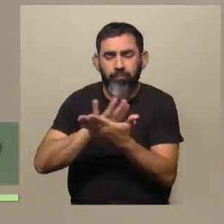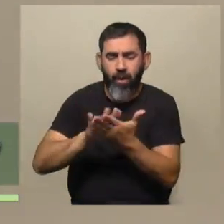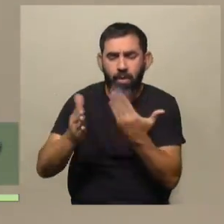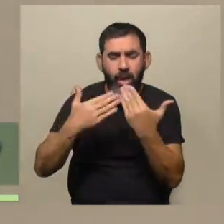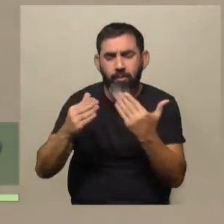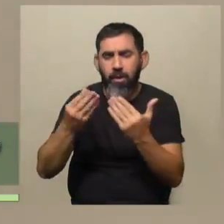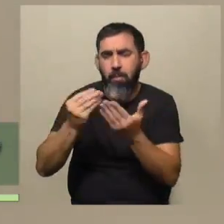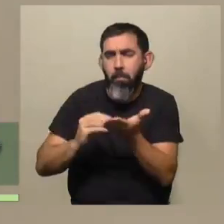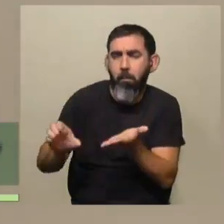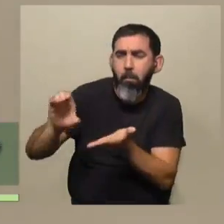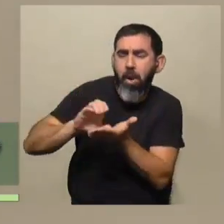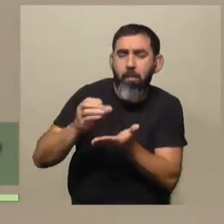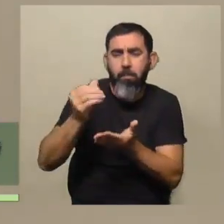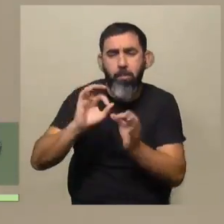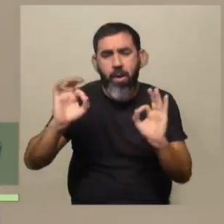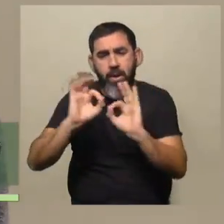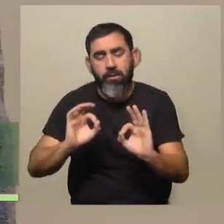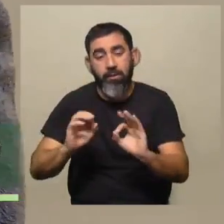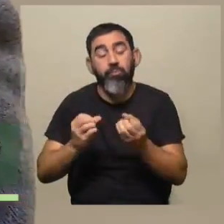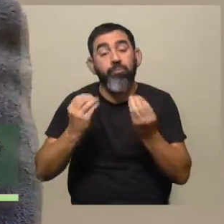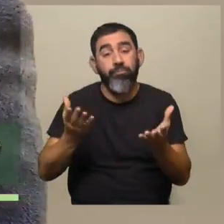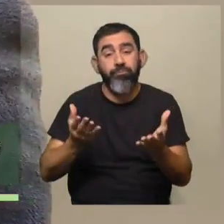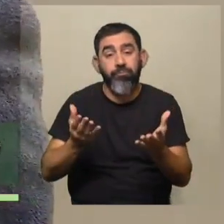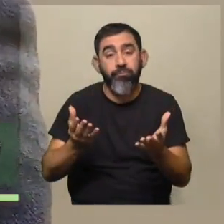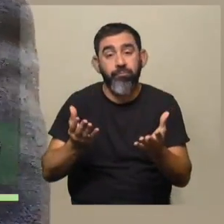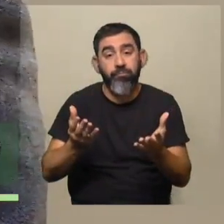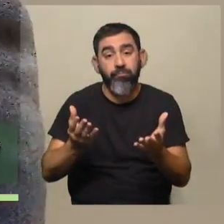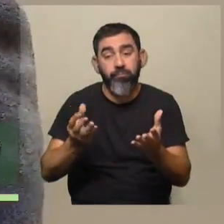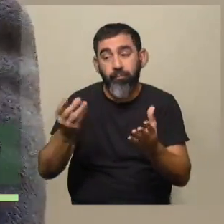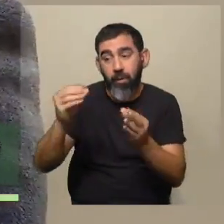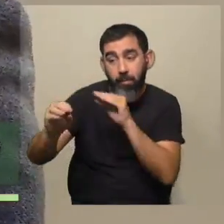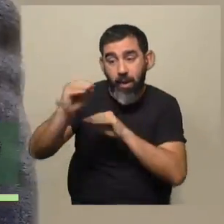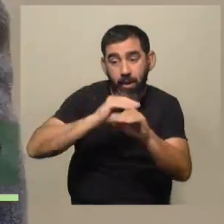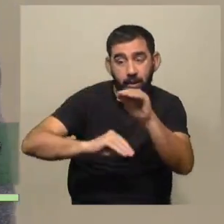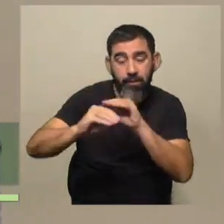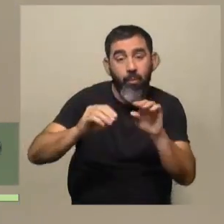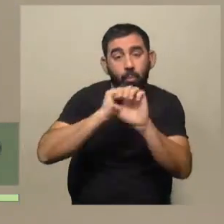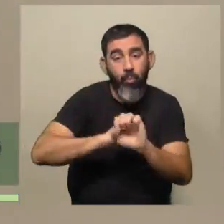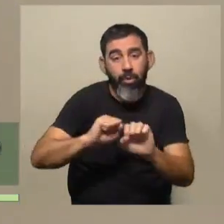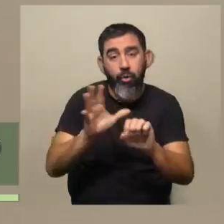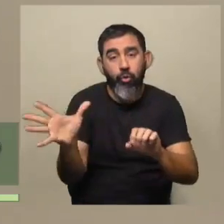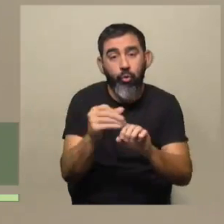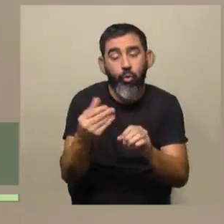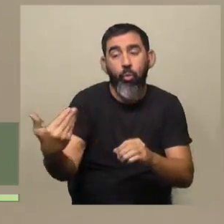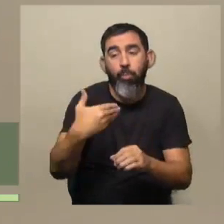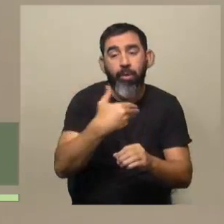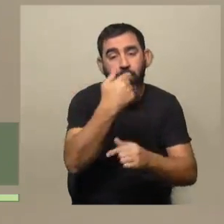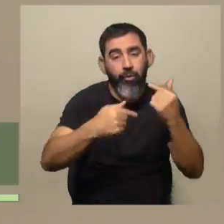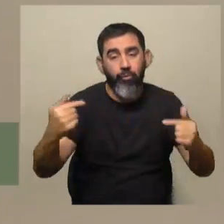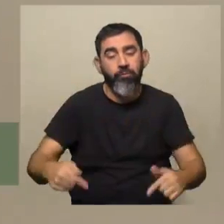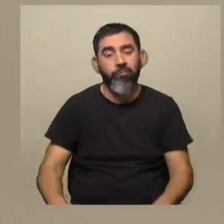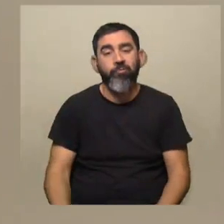mayor reasignación de recursos porque entendemos que dentro de las reasignaciones vamos a poder contemplar todo todos